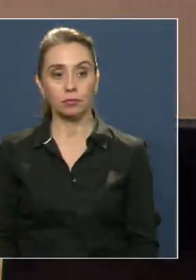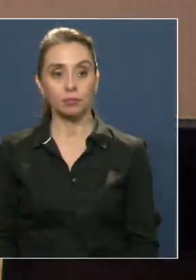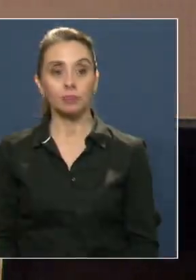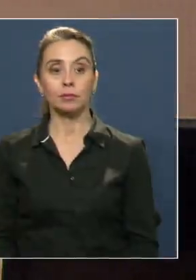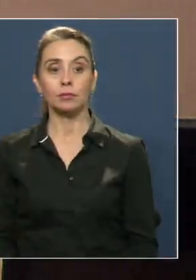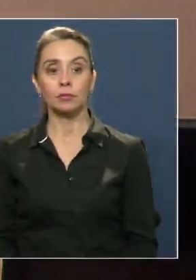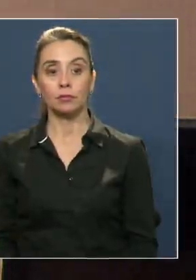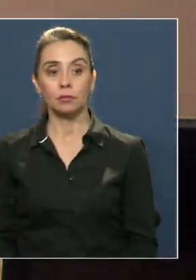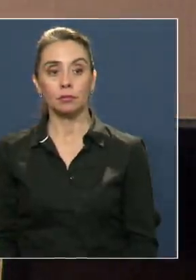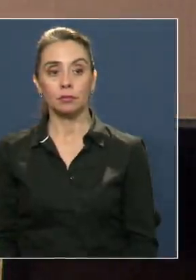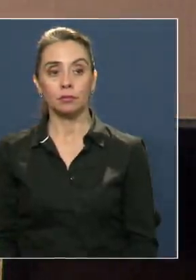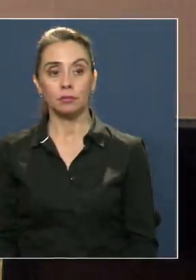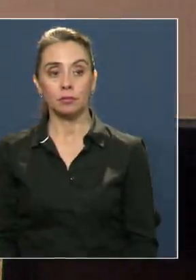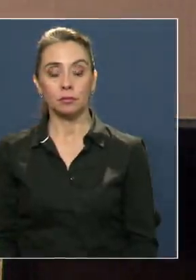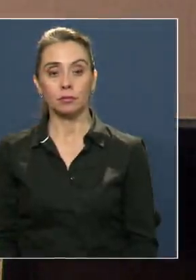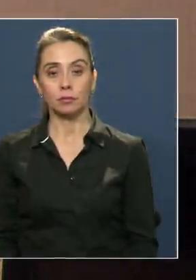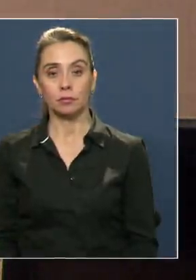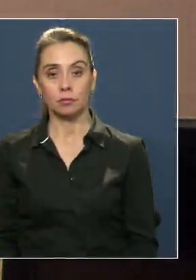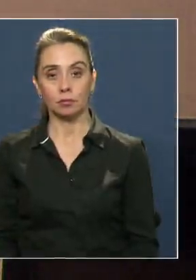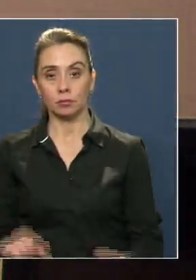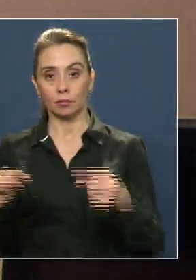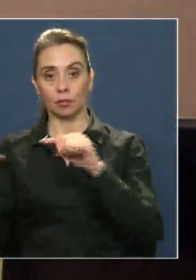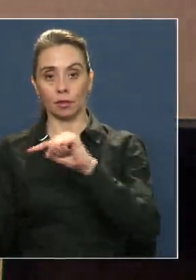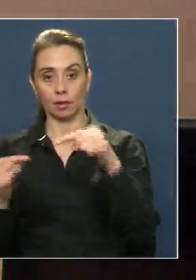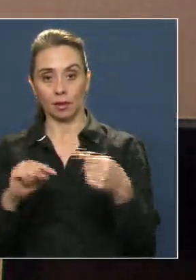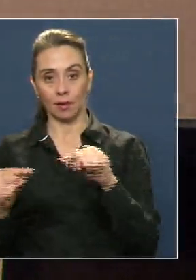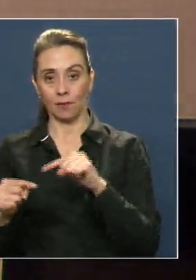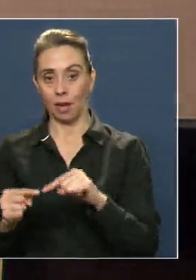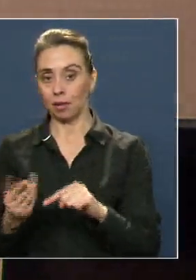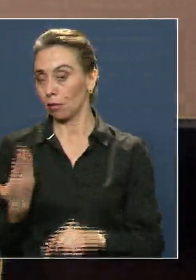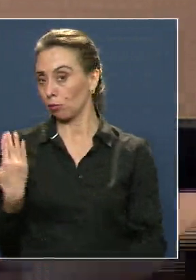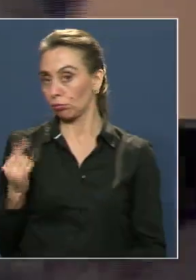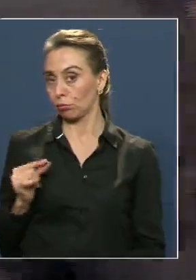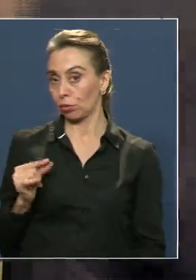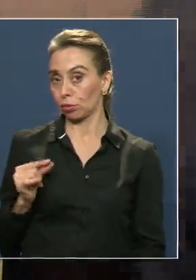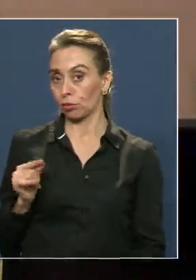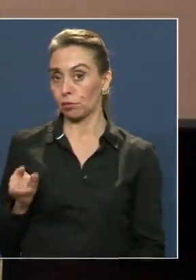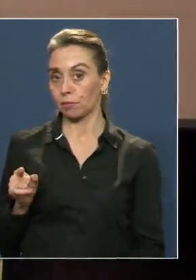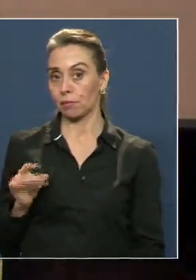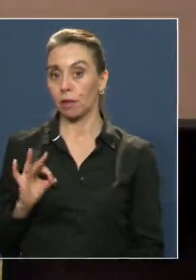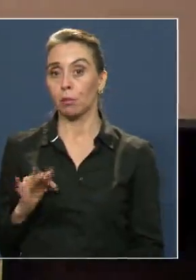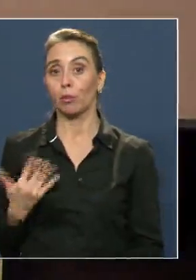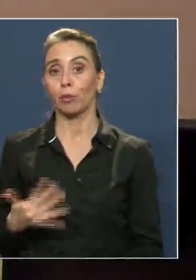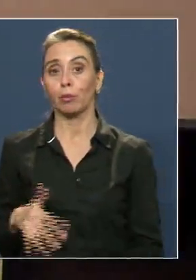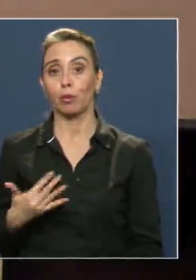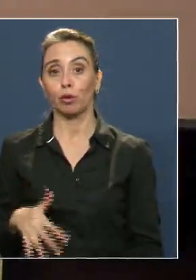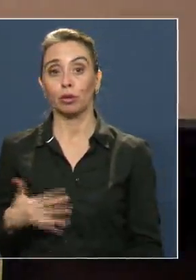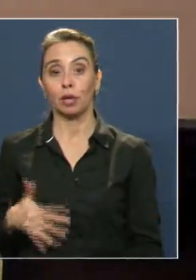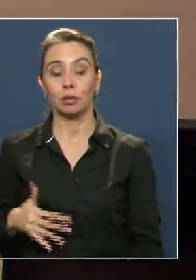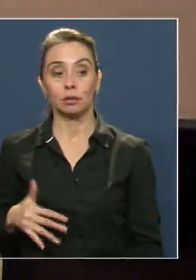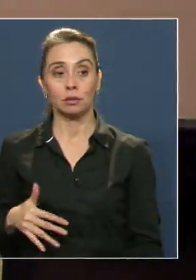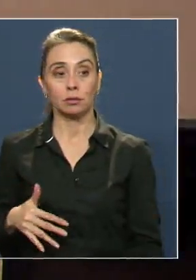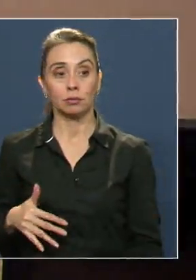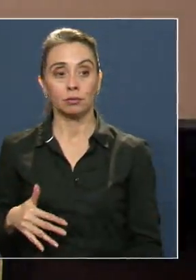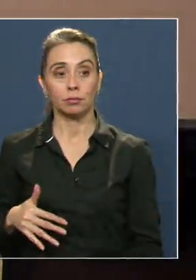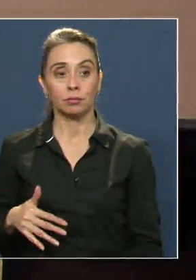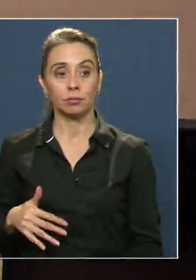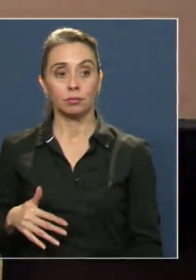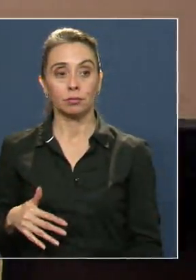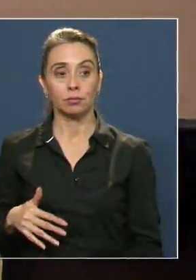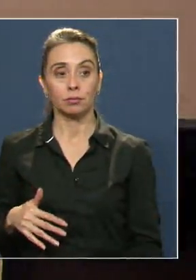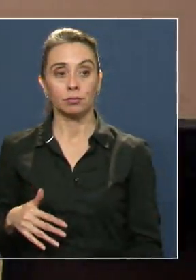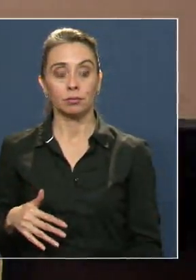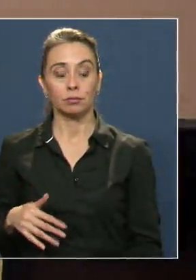Esto, el debate que acabamos de tener es particularmente relevante y no